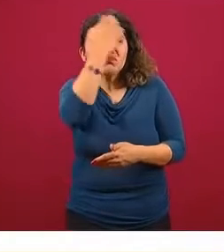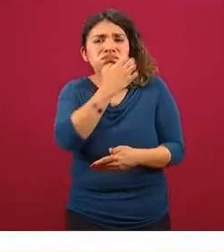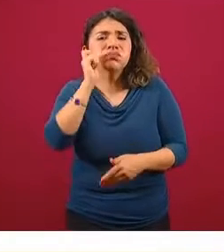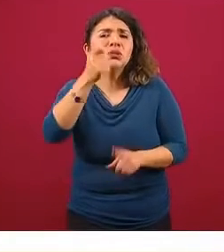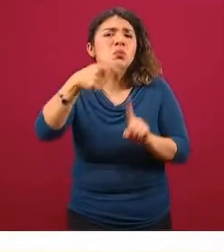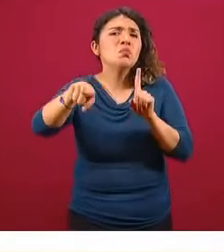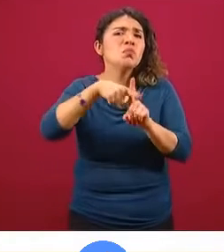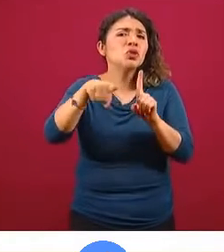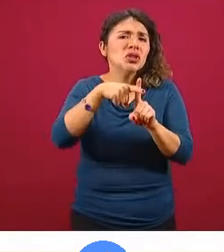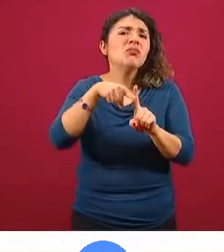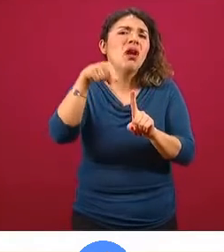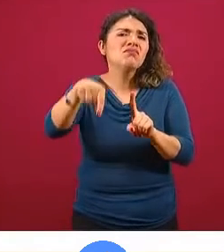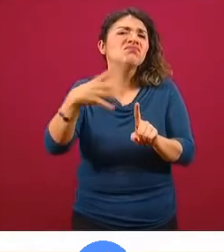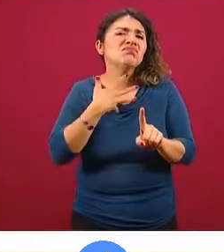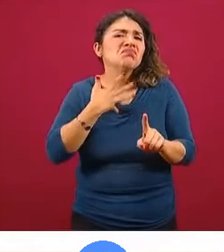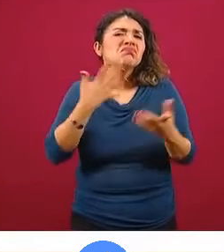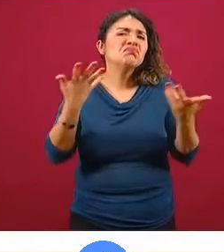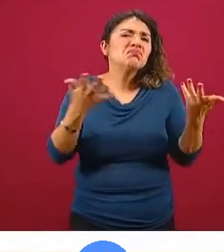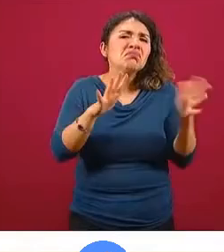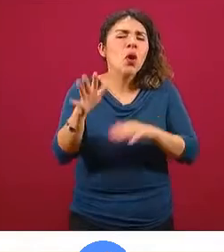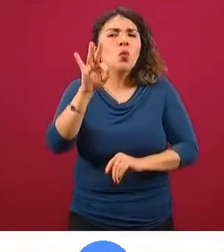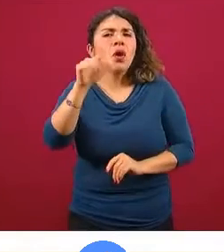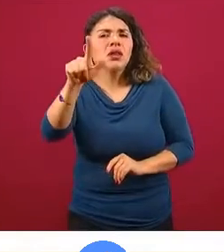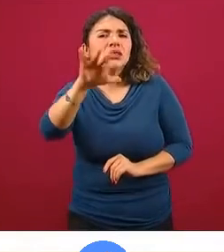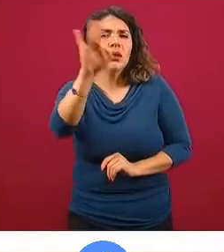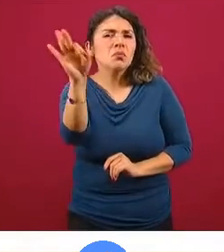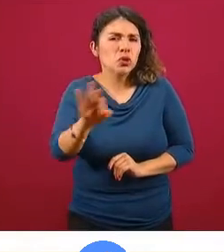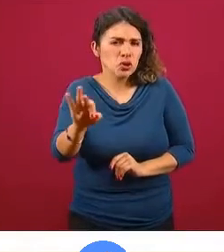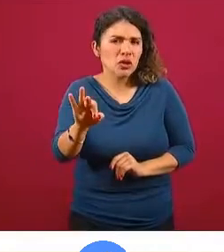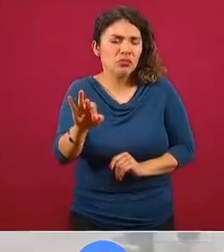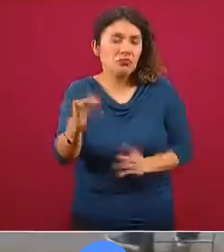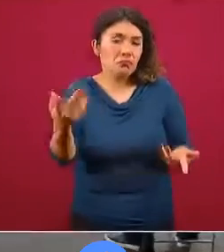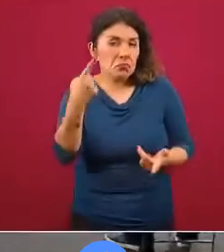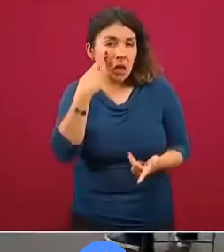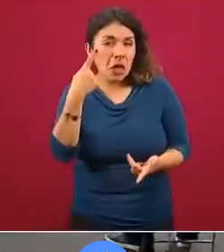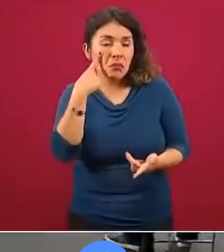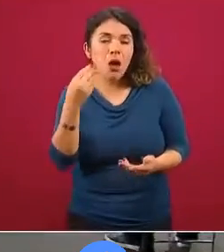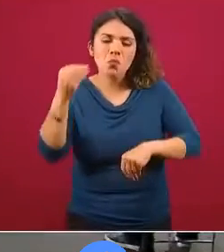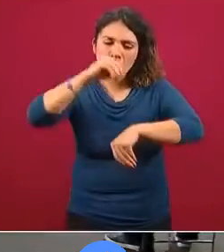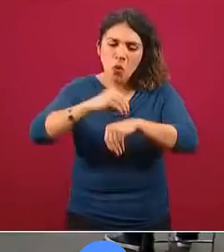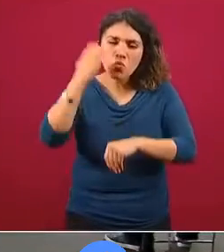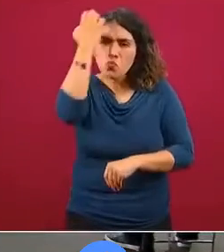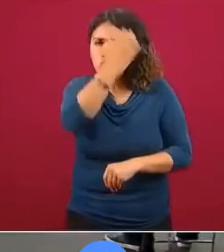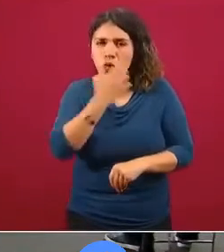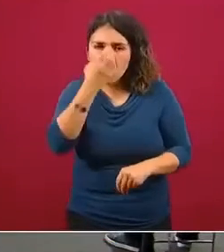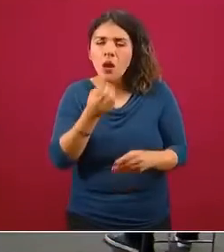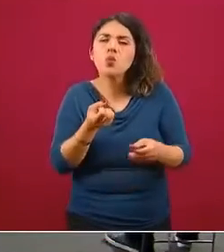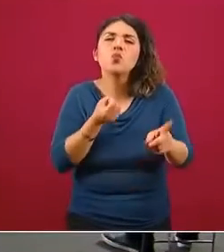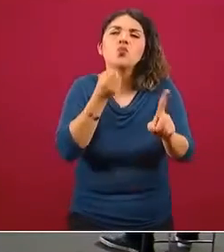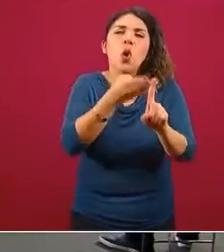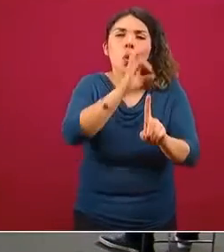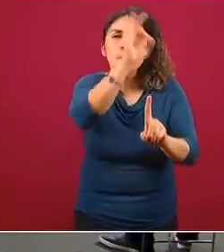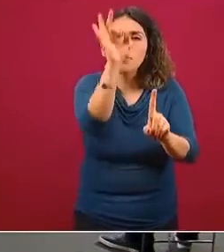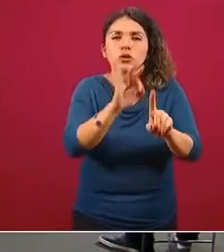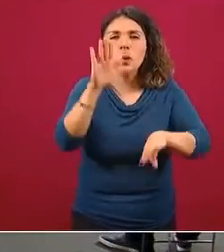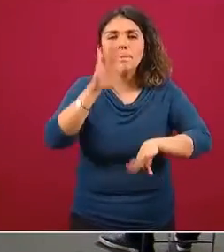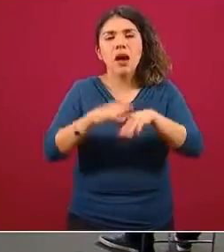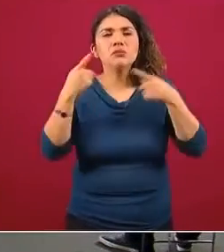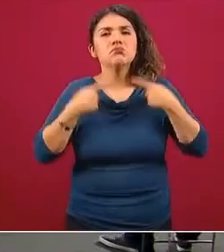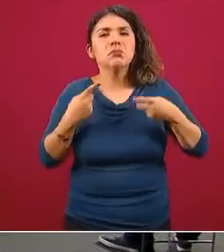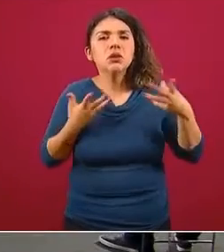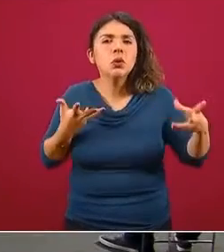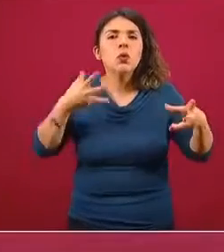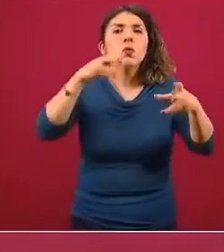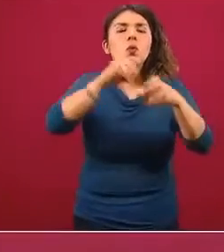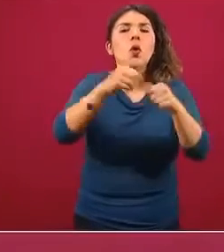positivas era, en promedio ha sido 47%. Entonces se le aplica eso, ese porcentaje, al número de